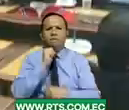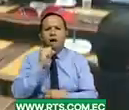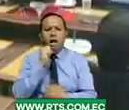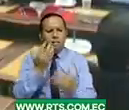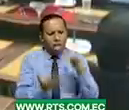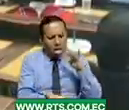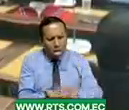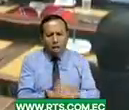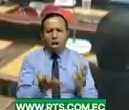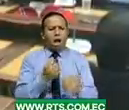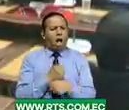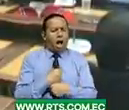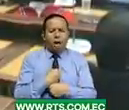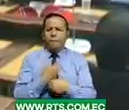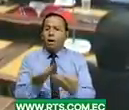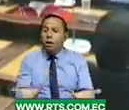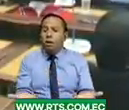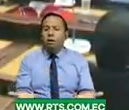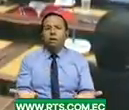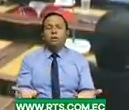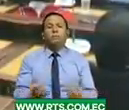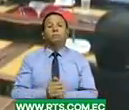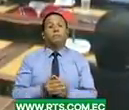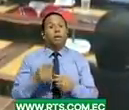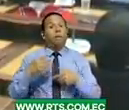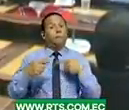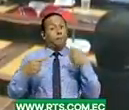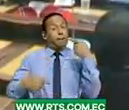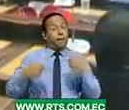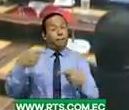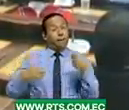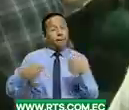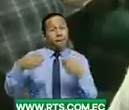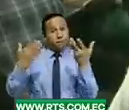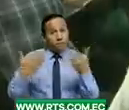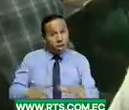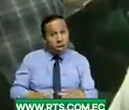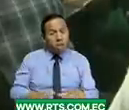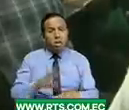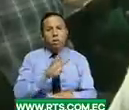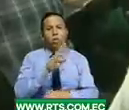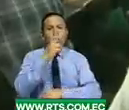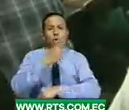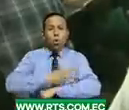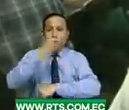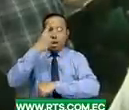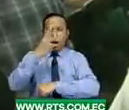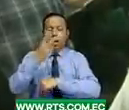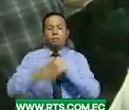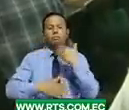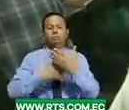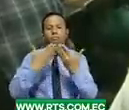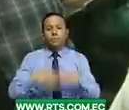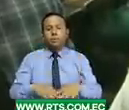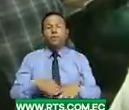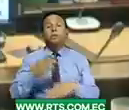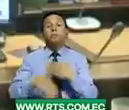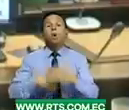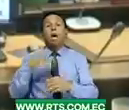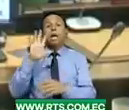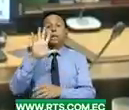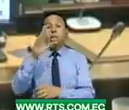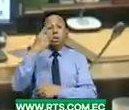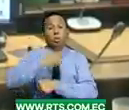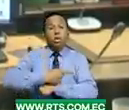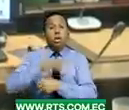más. Una vez que se termine el debate, deberán transcurrir 48 horas y en el plazo de 5 días se llamará a votación. Se estima